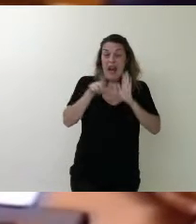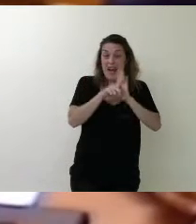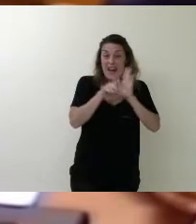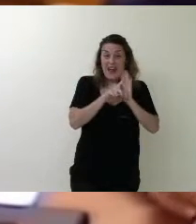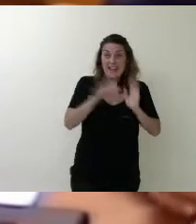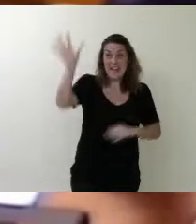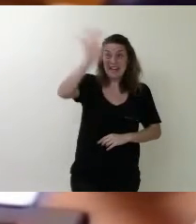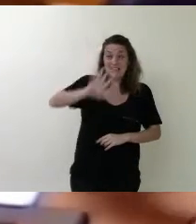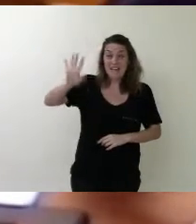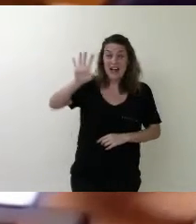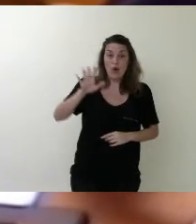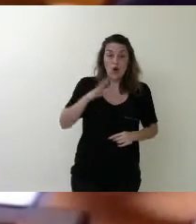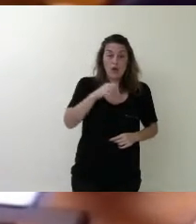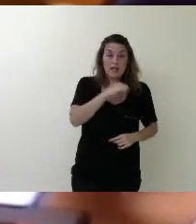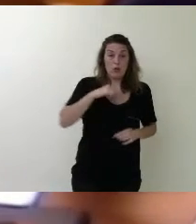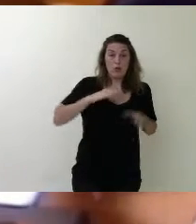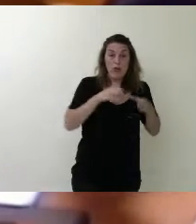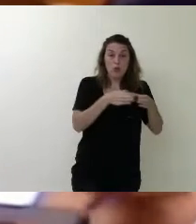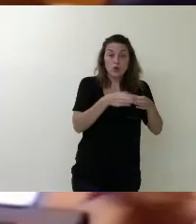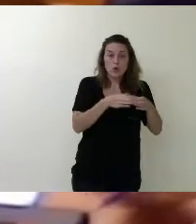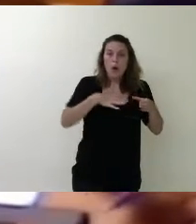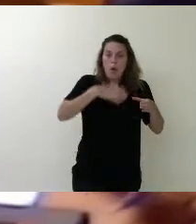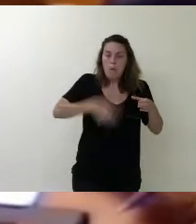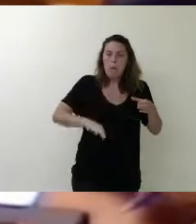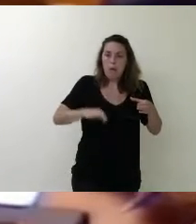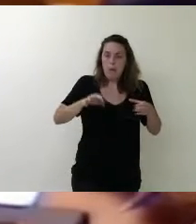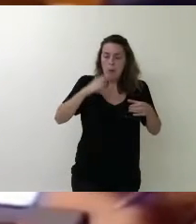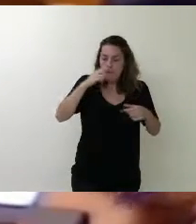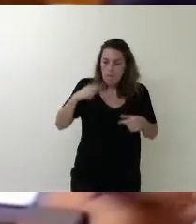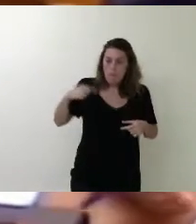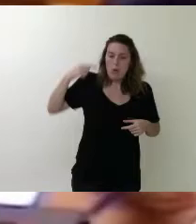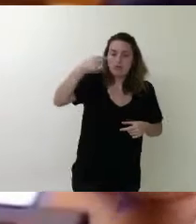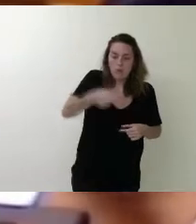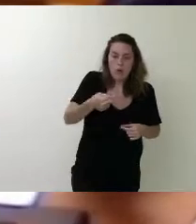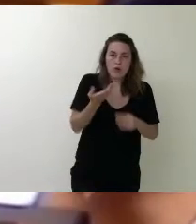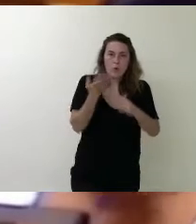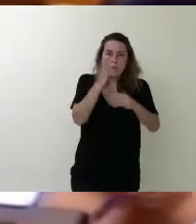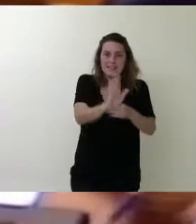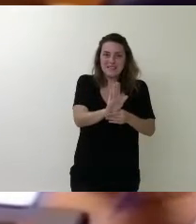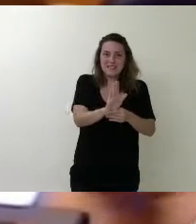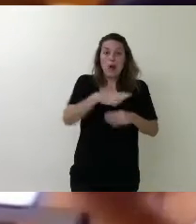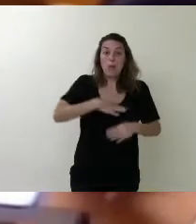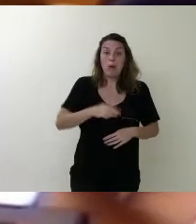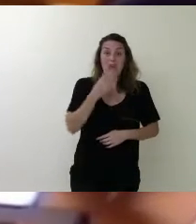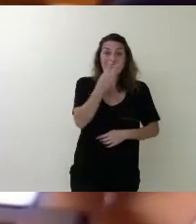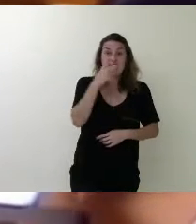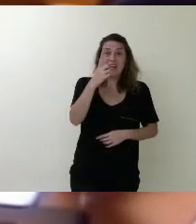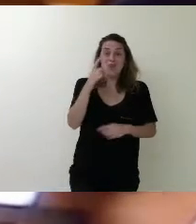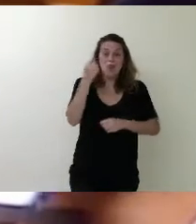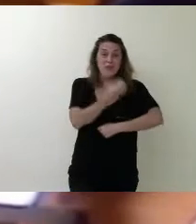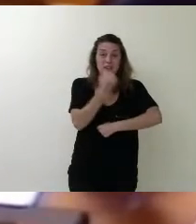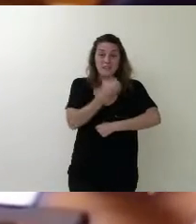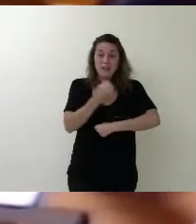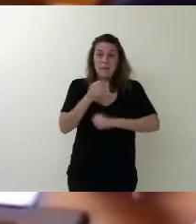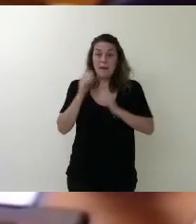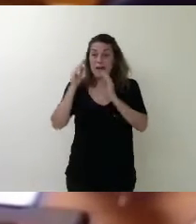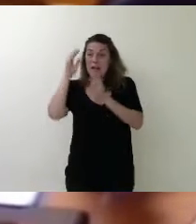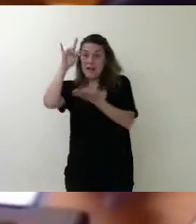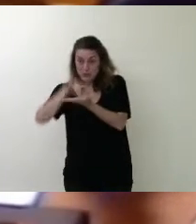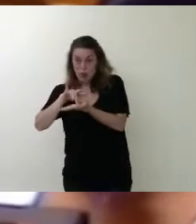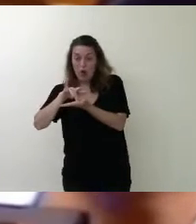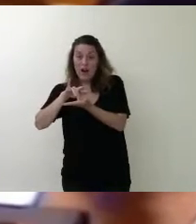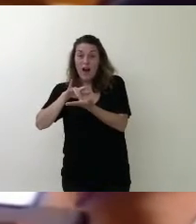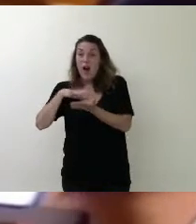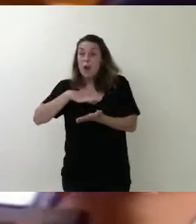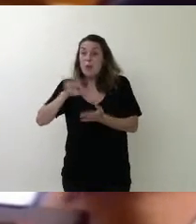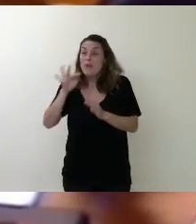del ejercicio siguiente se puedan remitir facturas que muchas veces al 31 de diciembre ni siquiera las propias empresas son capaces de facturar porque no